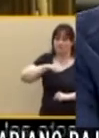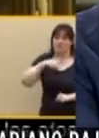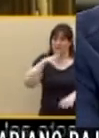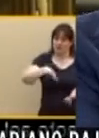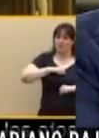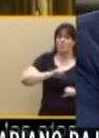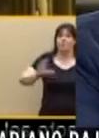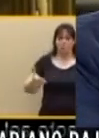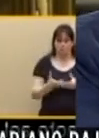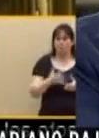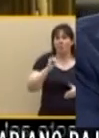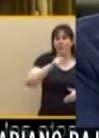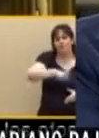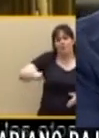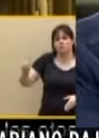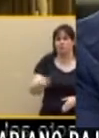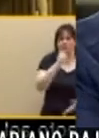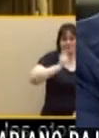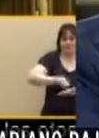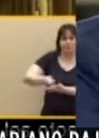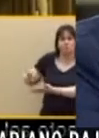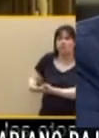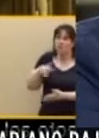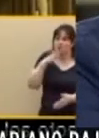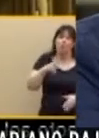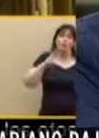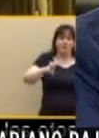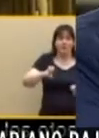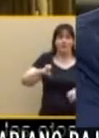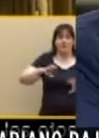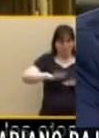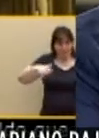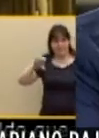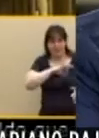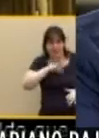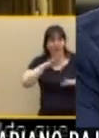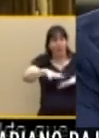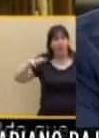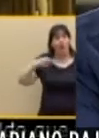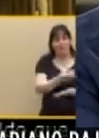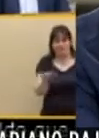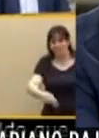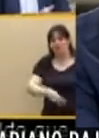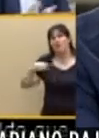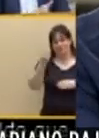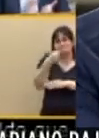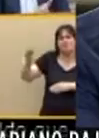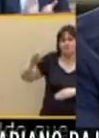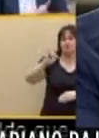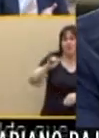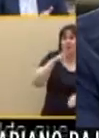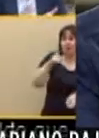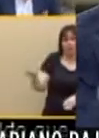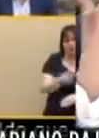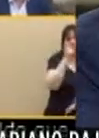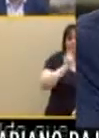hecho empleaba constantemente no sé si os habéis fijado pero lo podíamos ver en los cortes empleaba constantemente el tiempo potencial el verbo local como va constantemente